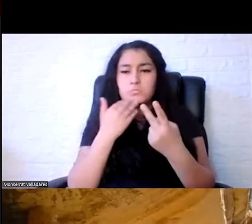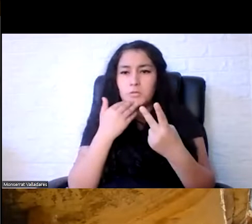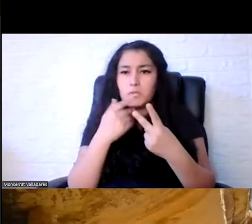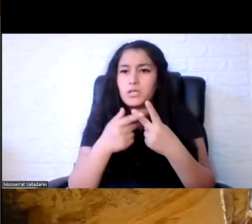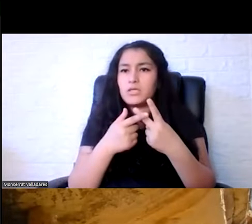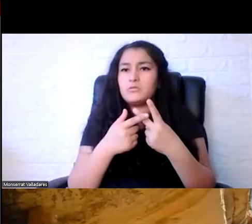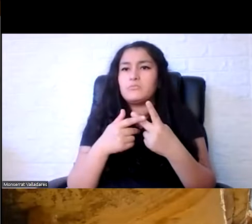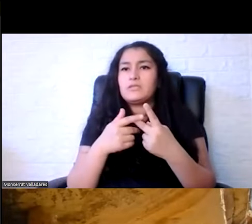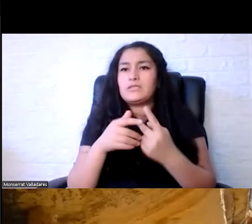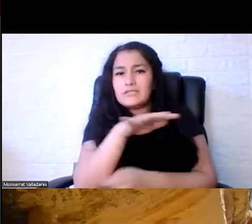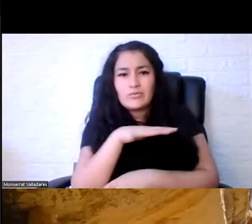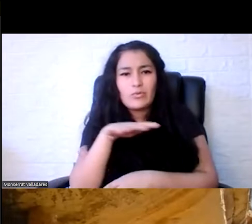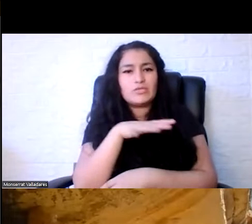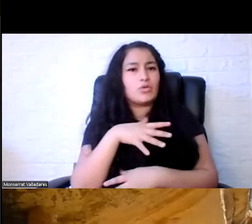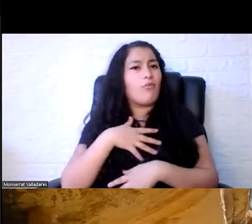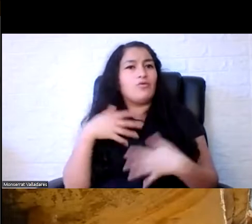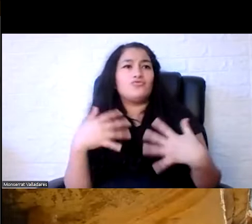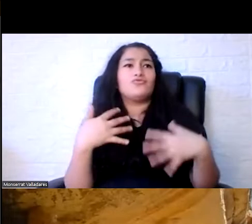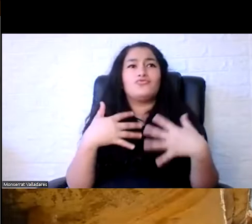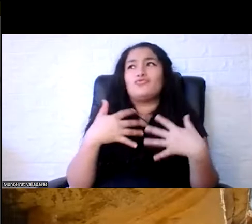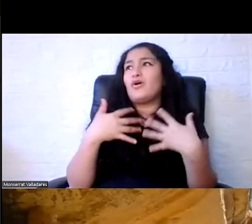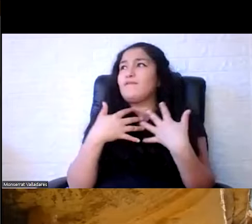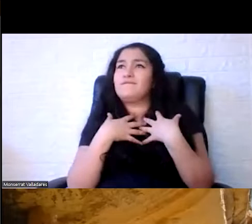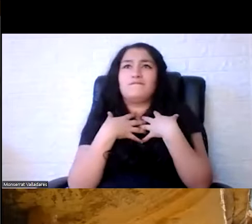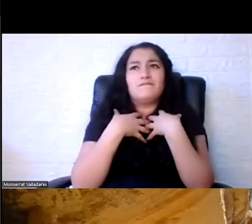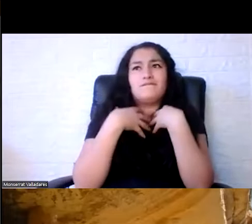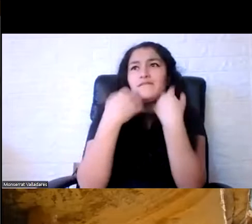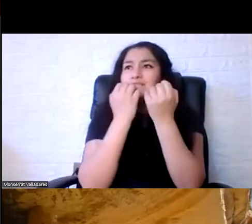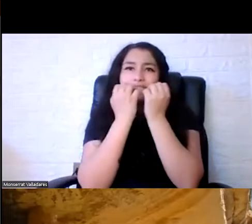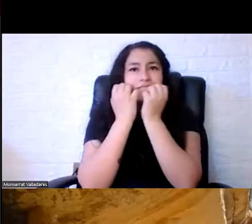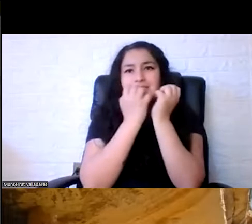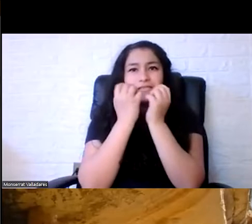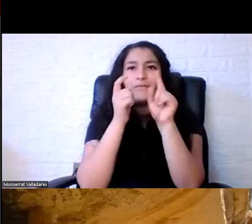casi de emoción, de Robocop, de estar